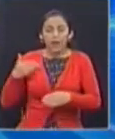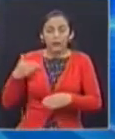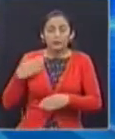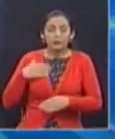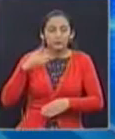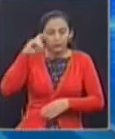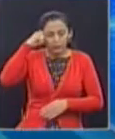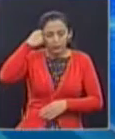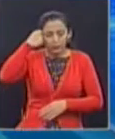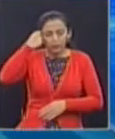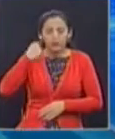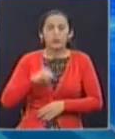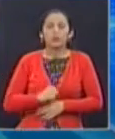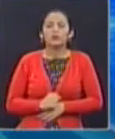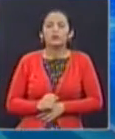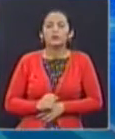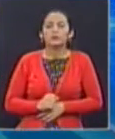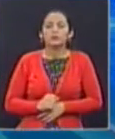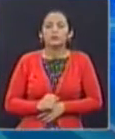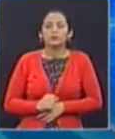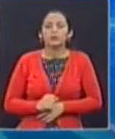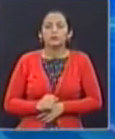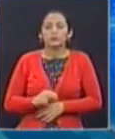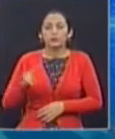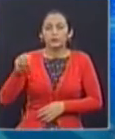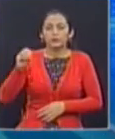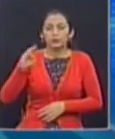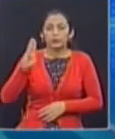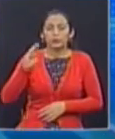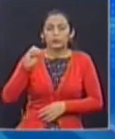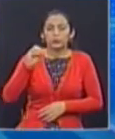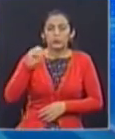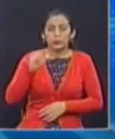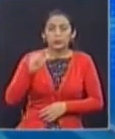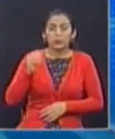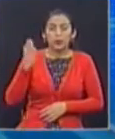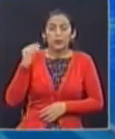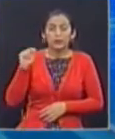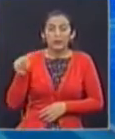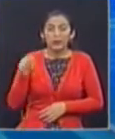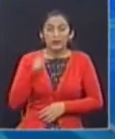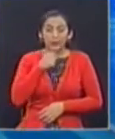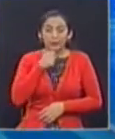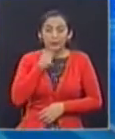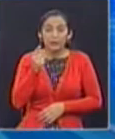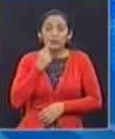expresidente Gustavo Noboa hace pocas horas referirse a la situación